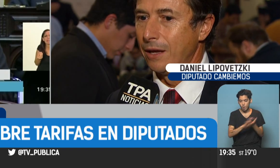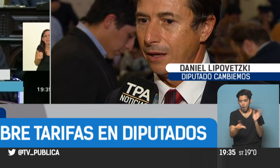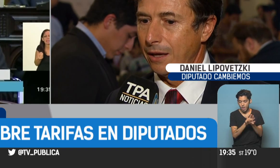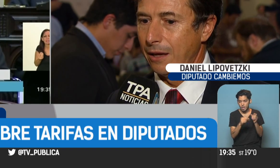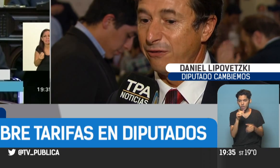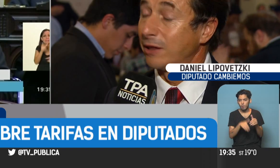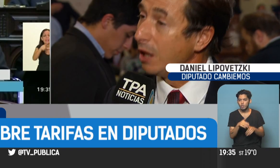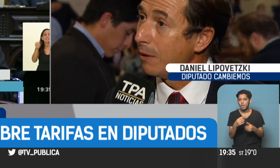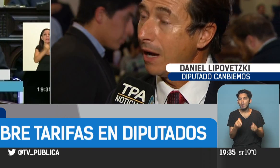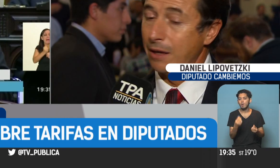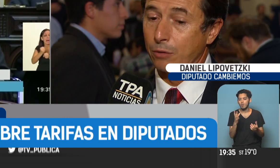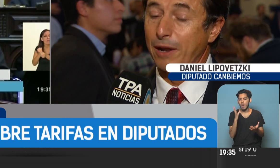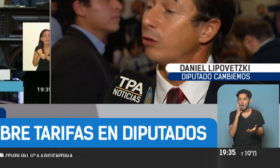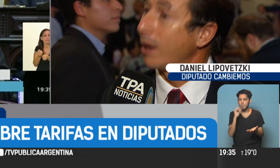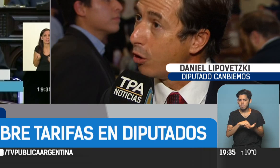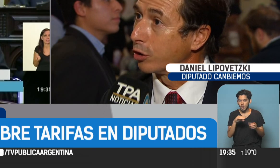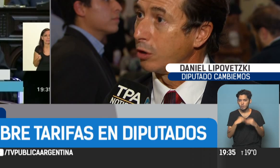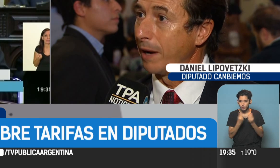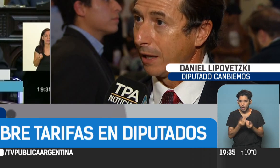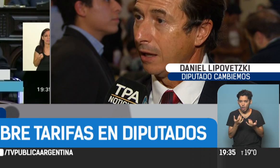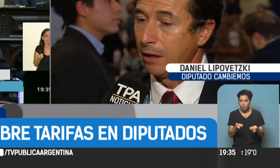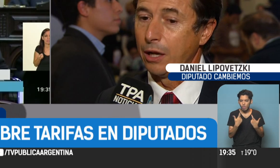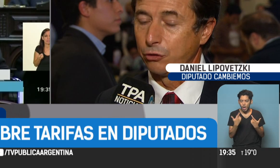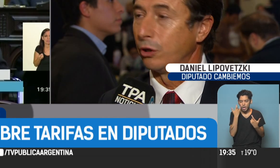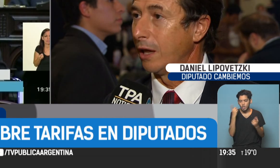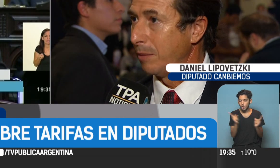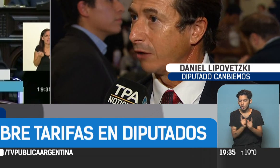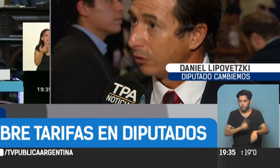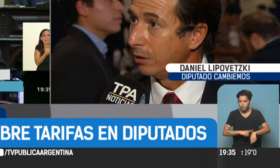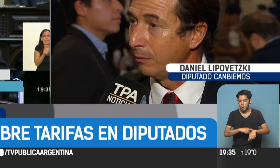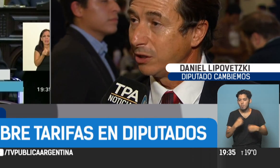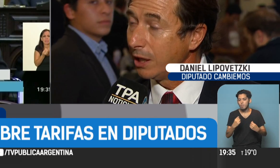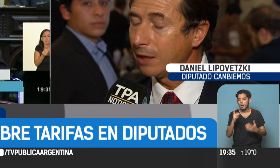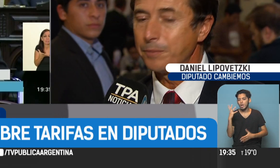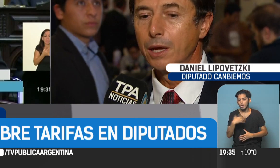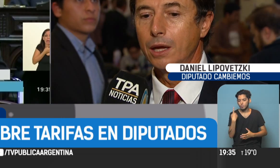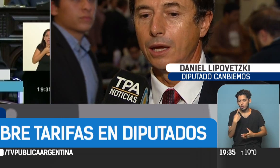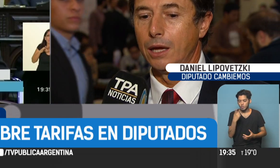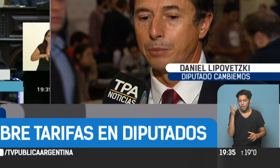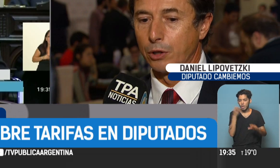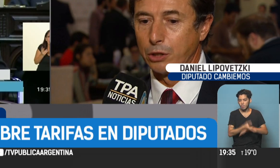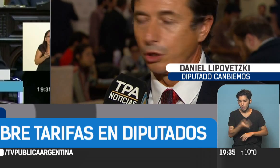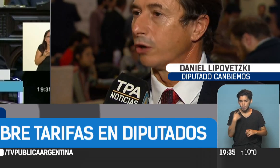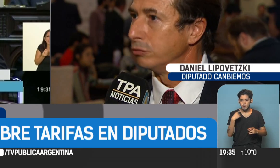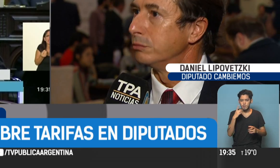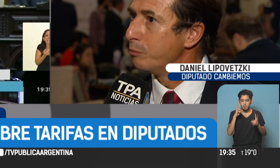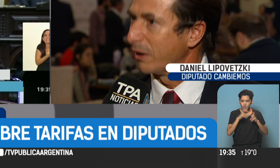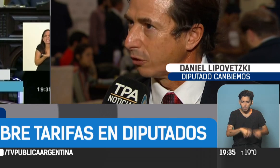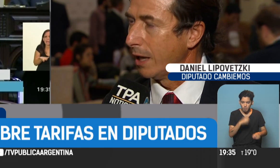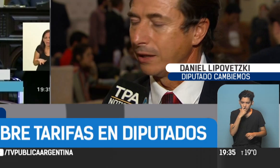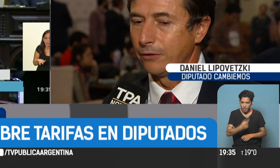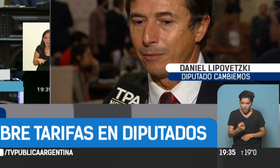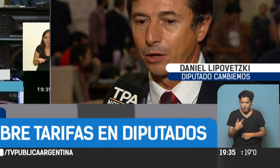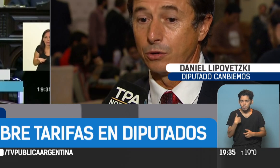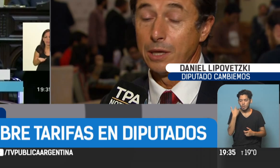más efectiva, con plazos más cortos para que las autoridades de aplicación investiguen, y por lo tanto creo que es un